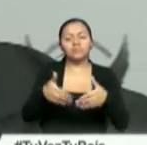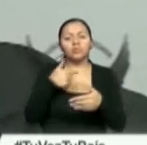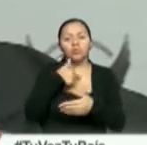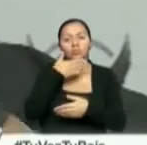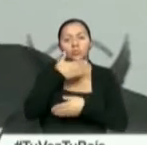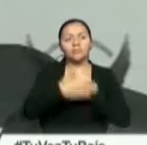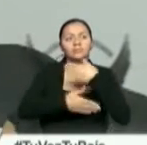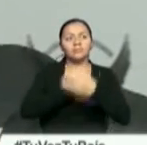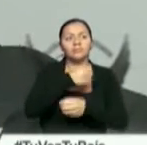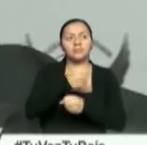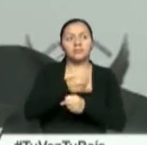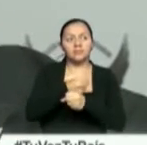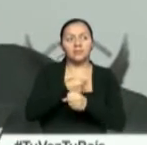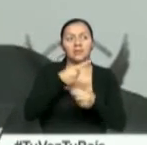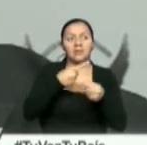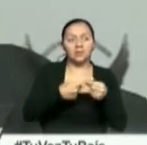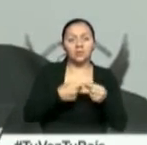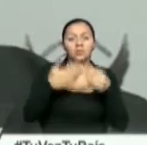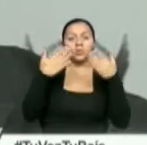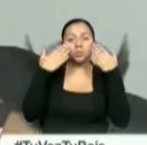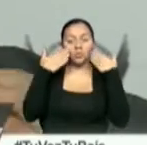solamente quito